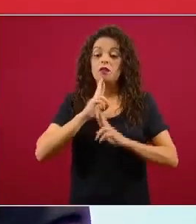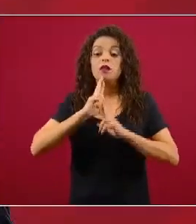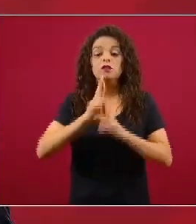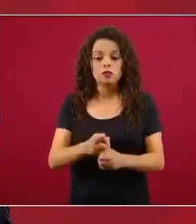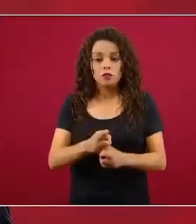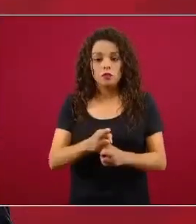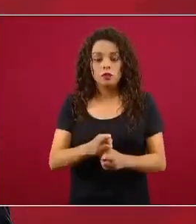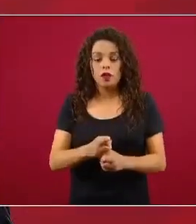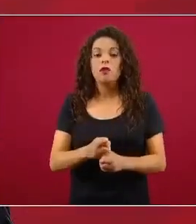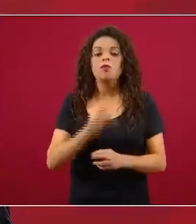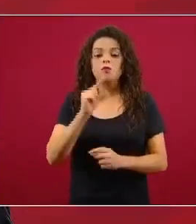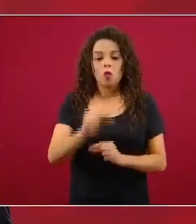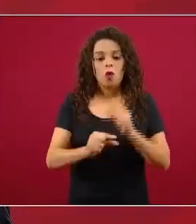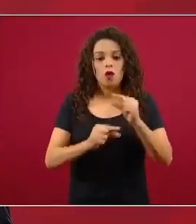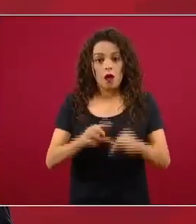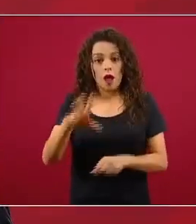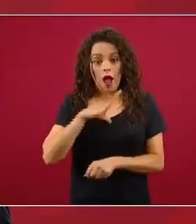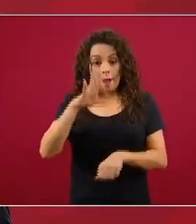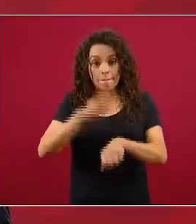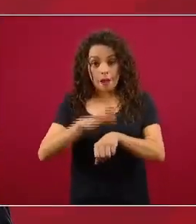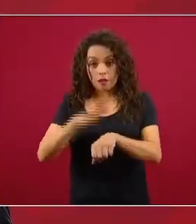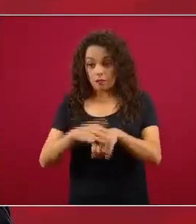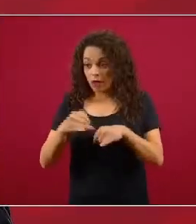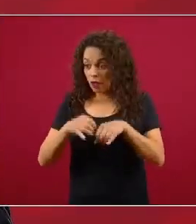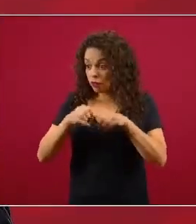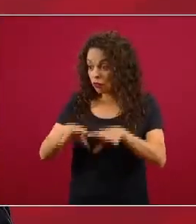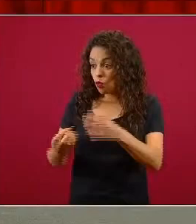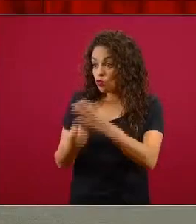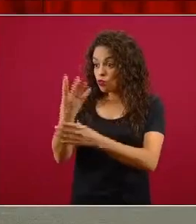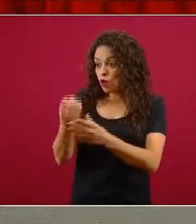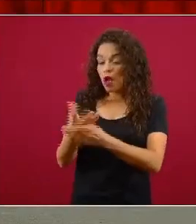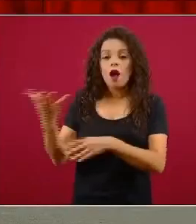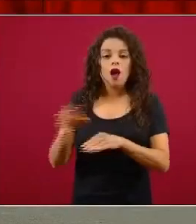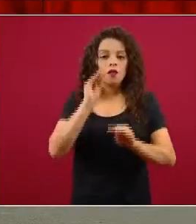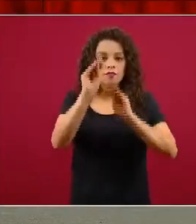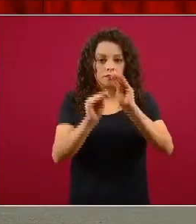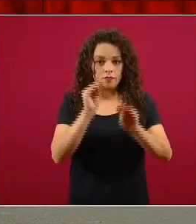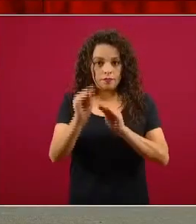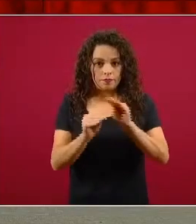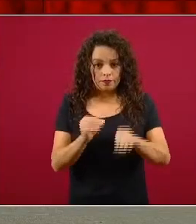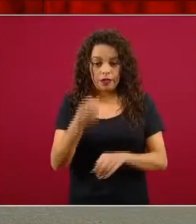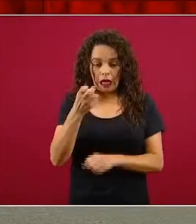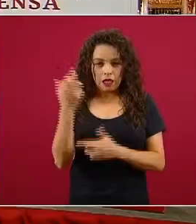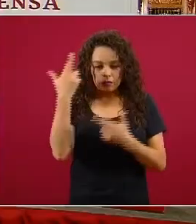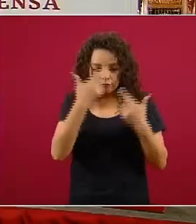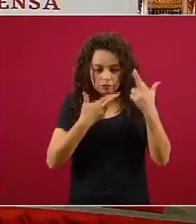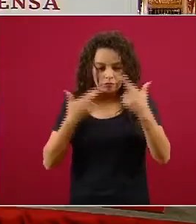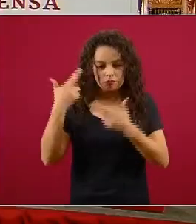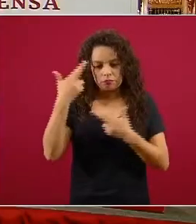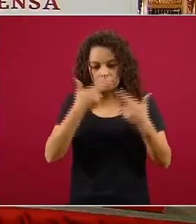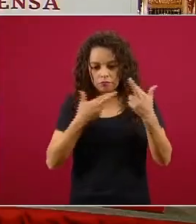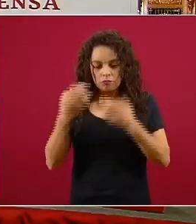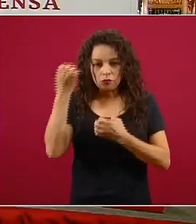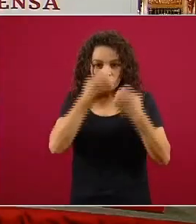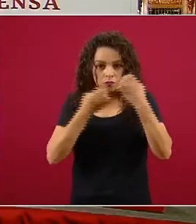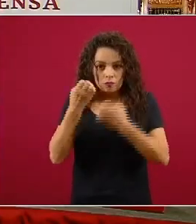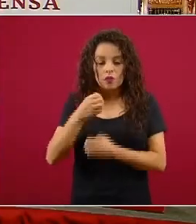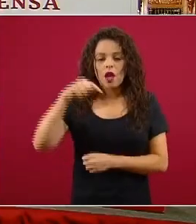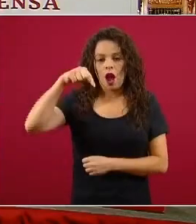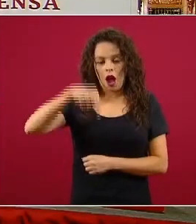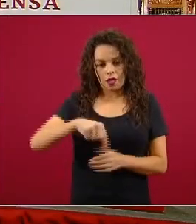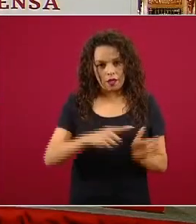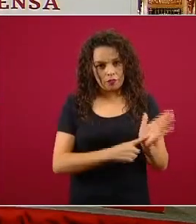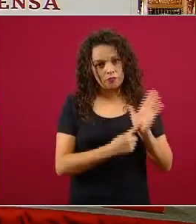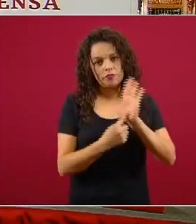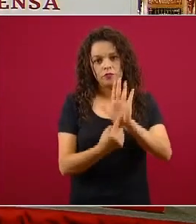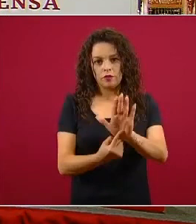conforme vayamos teniendo nuevas actualizaciones de este trabajo analítico, lo iremos presentando.